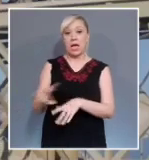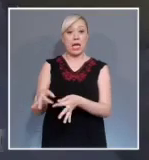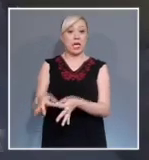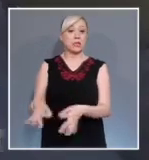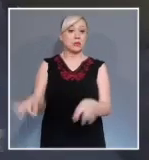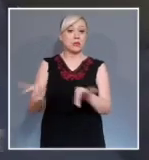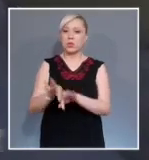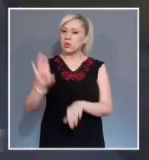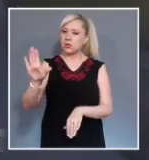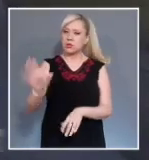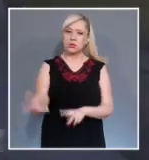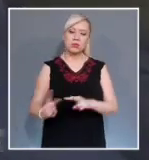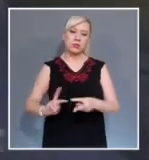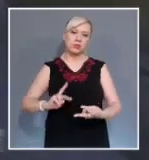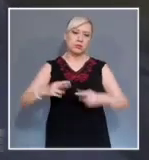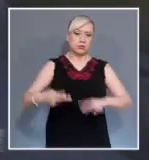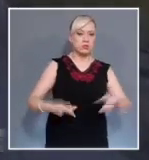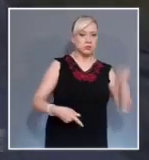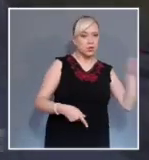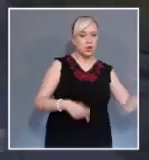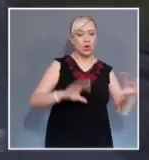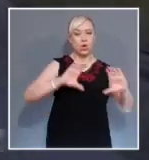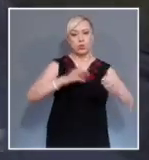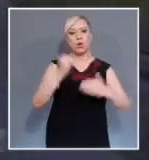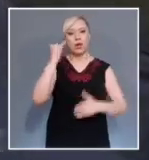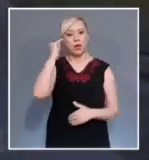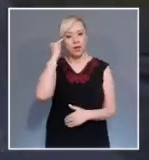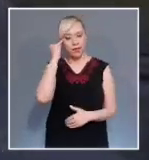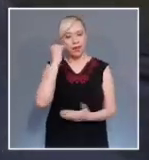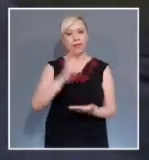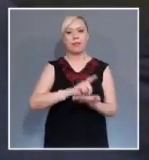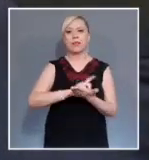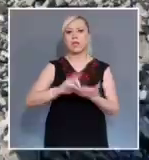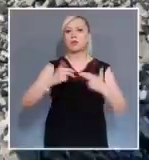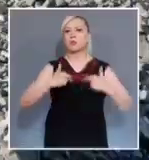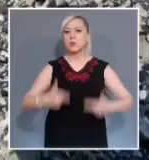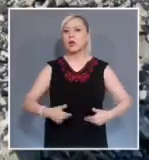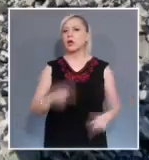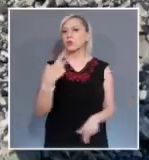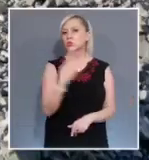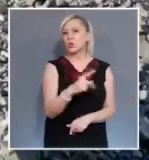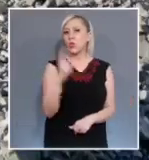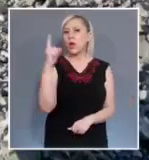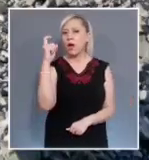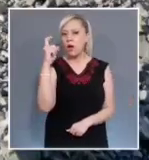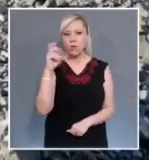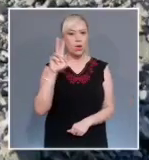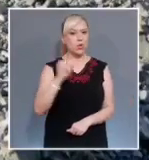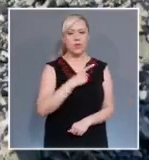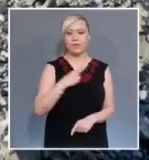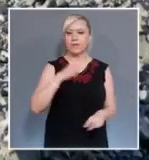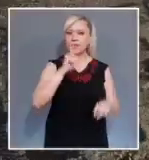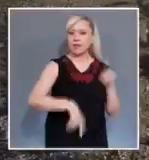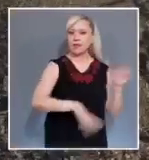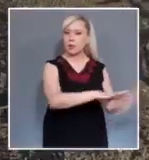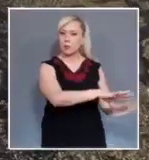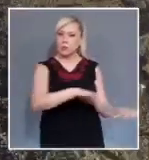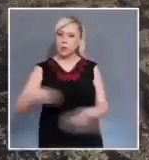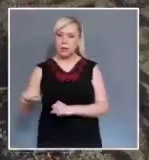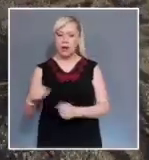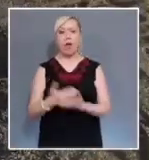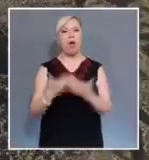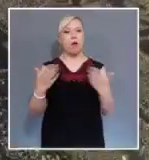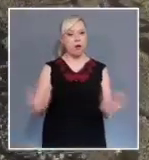indígenas entre ellos el derecho humano al agua señaló que con ello comenzarán a regularse las concesiones